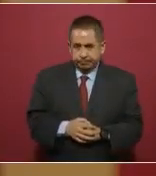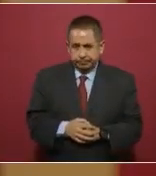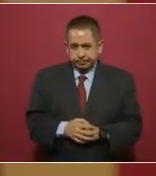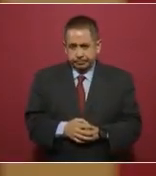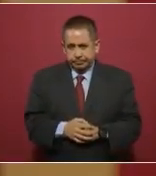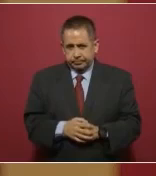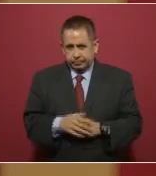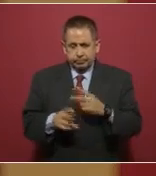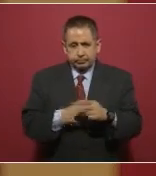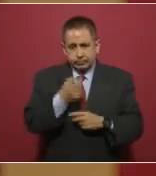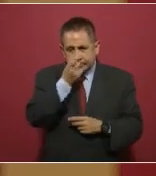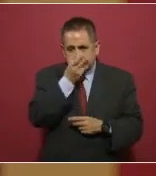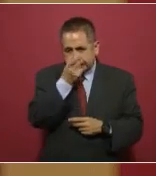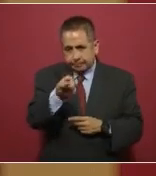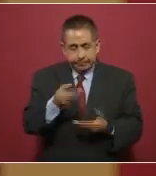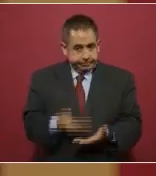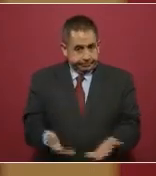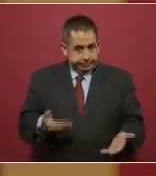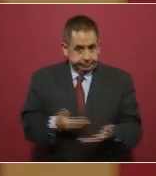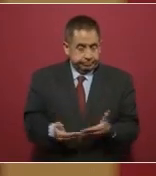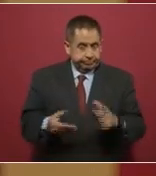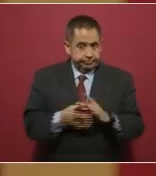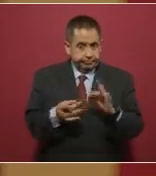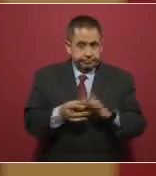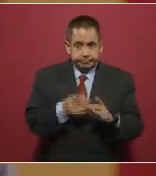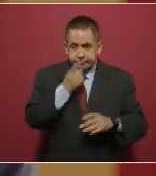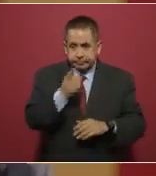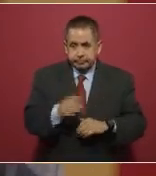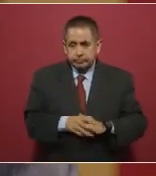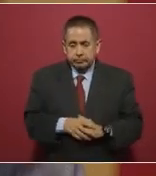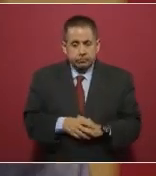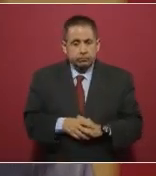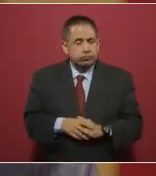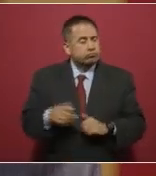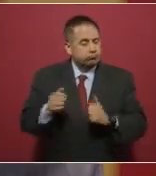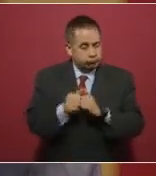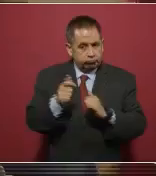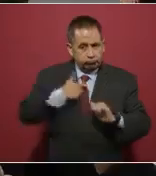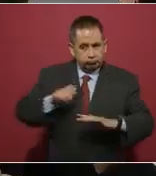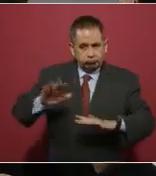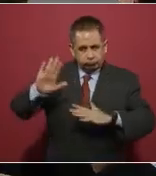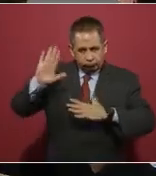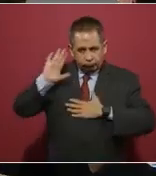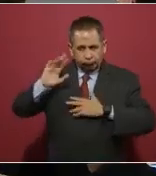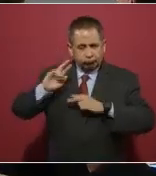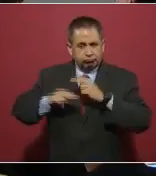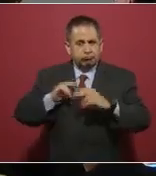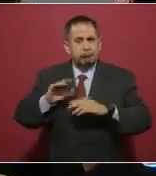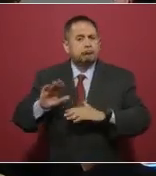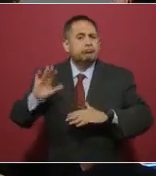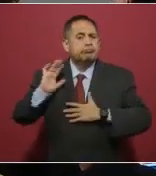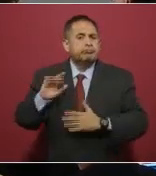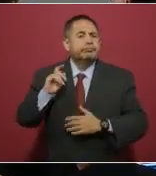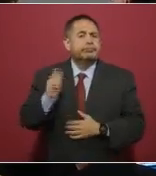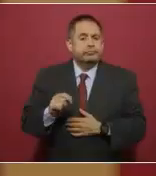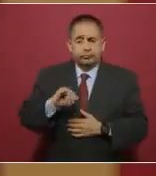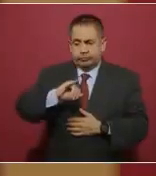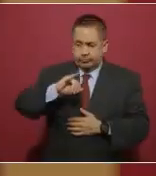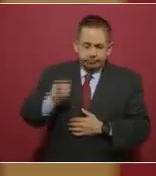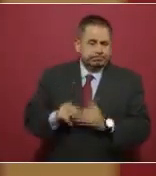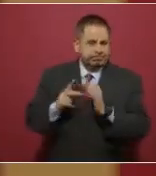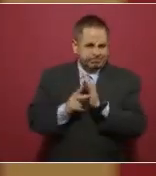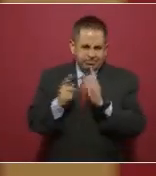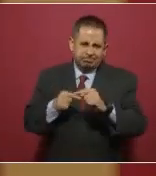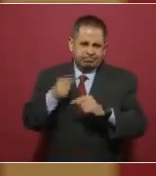Que en la actualidad, y ese es un compromiso, nunca jamás